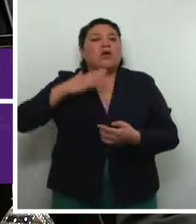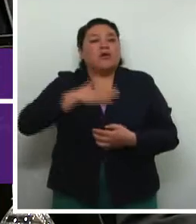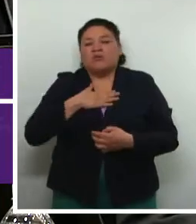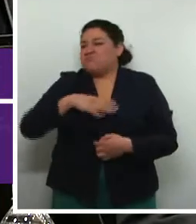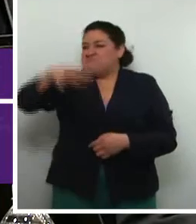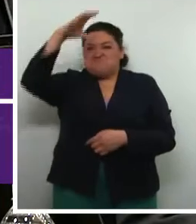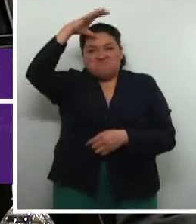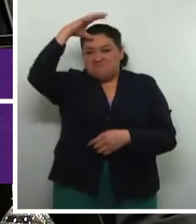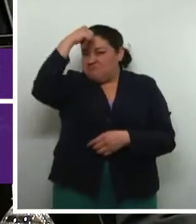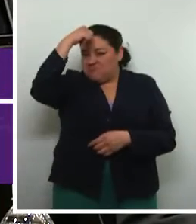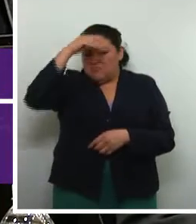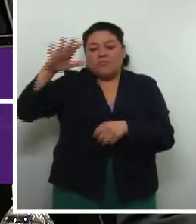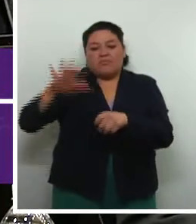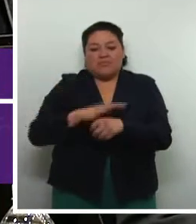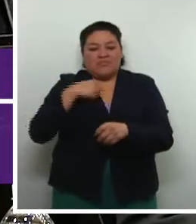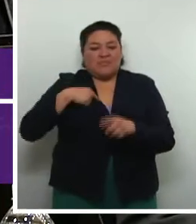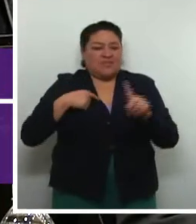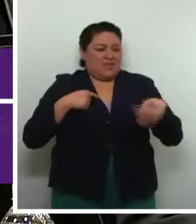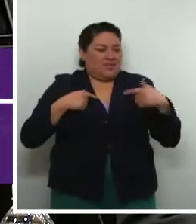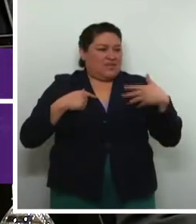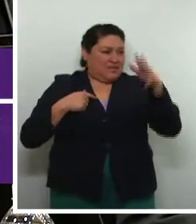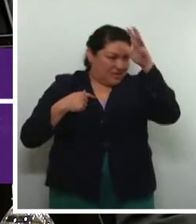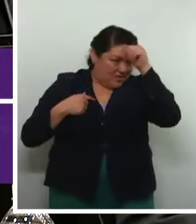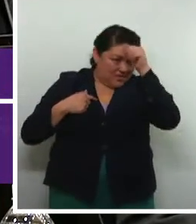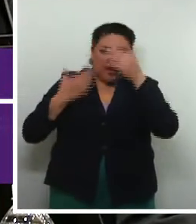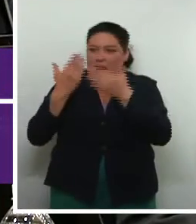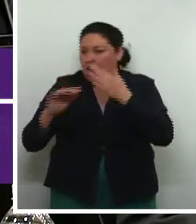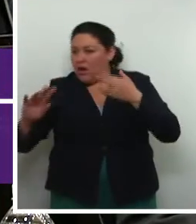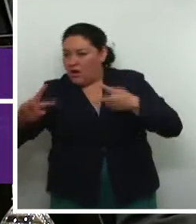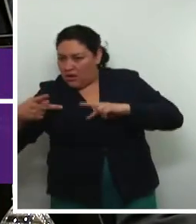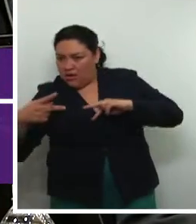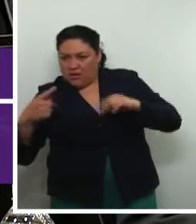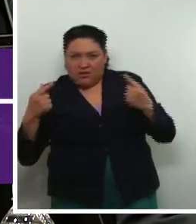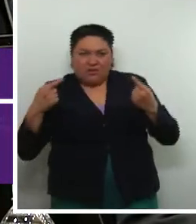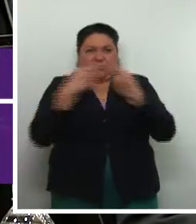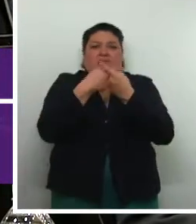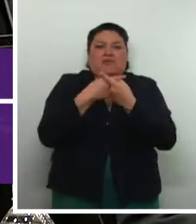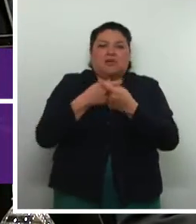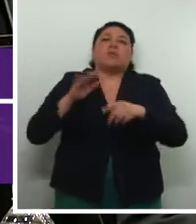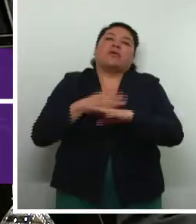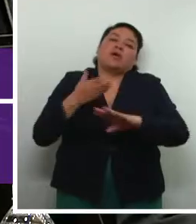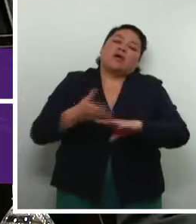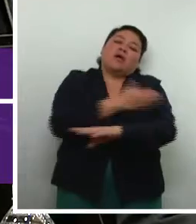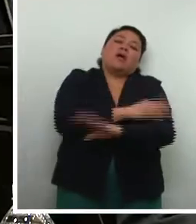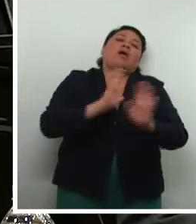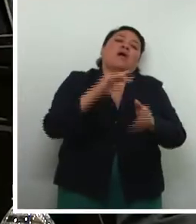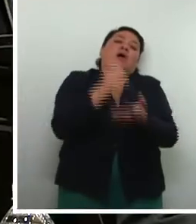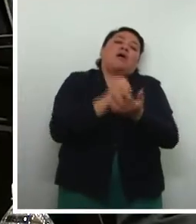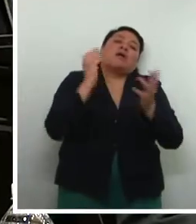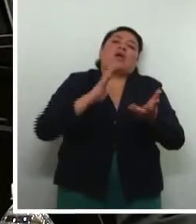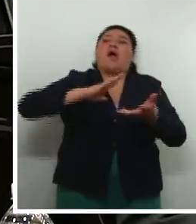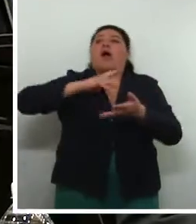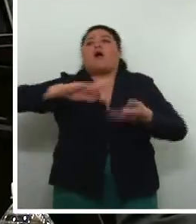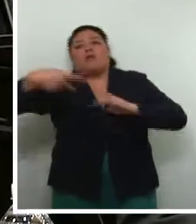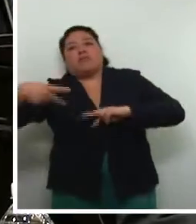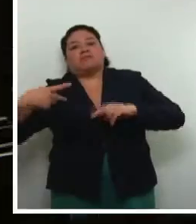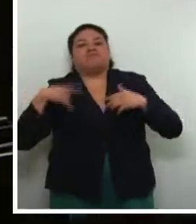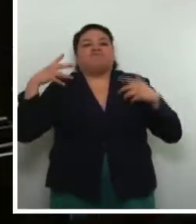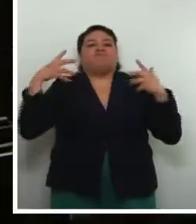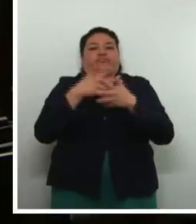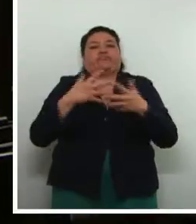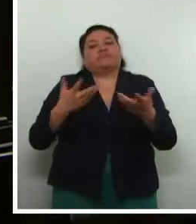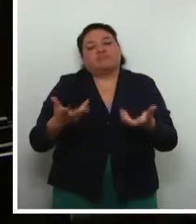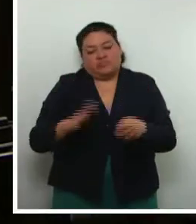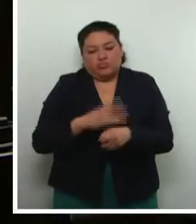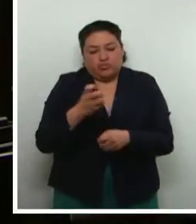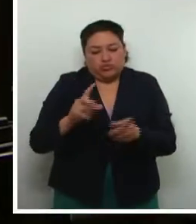de esa modificación porque contradecía el acuerdo y la reserva que habíamos aprobado por unanimidad prácticamente. Gracias.